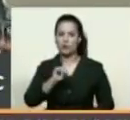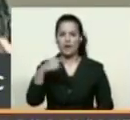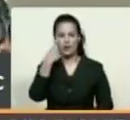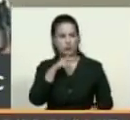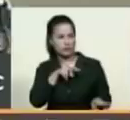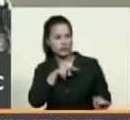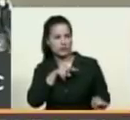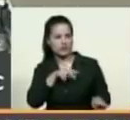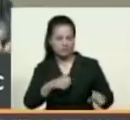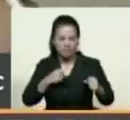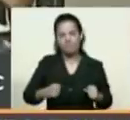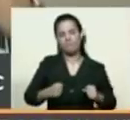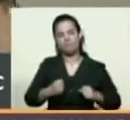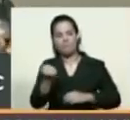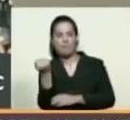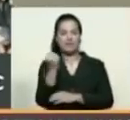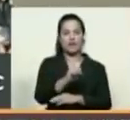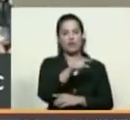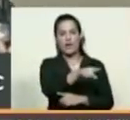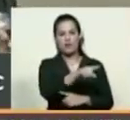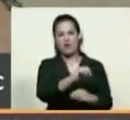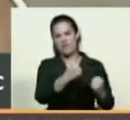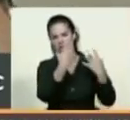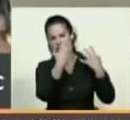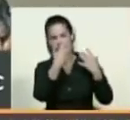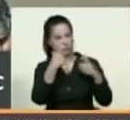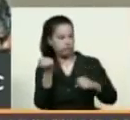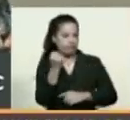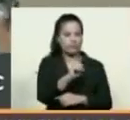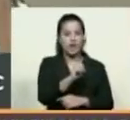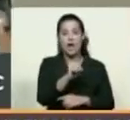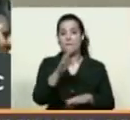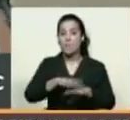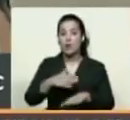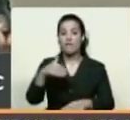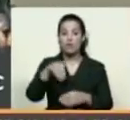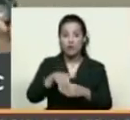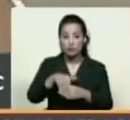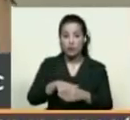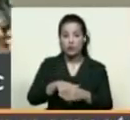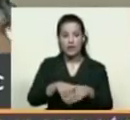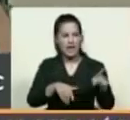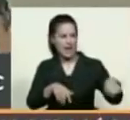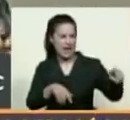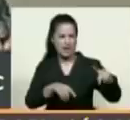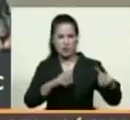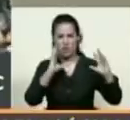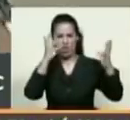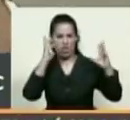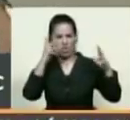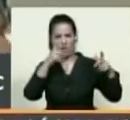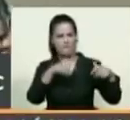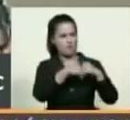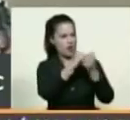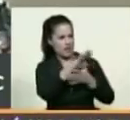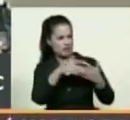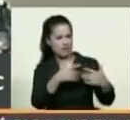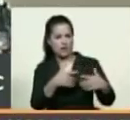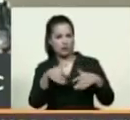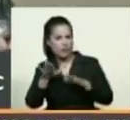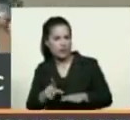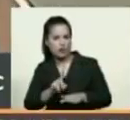monstruo y lo vencieron, porque no permitieron que esa elección, por la vía de los hechos, por la vía de la violencia, se